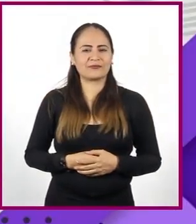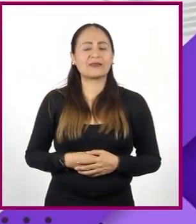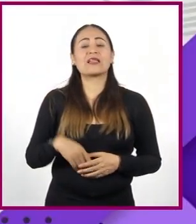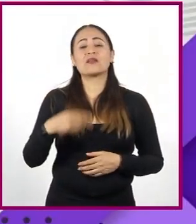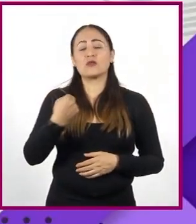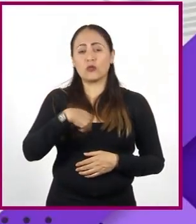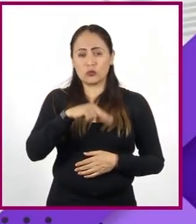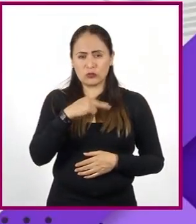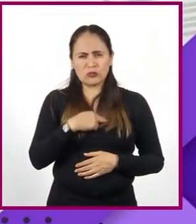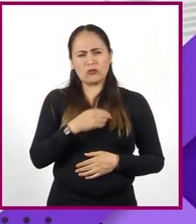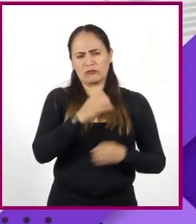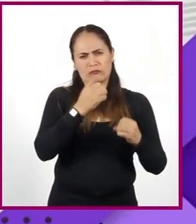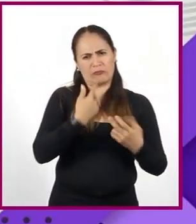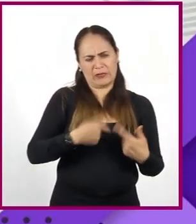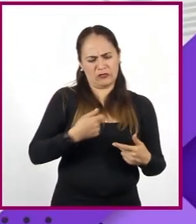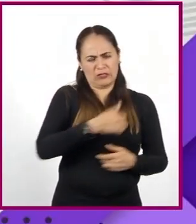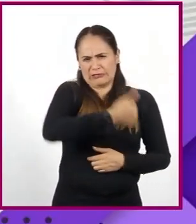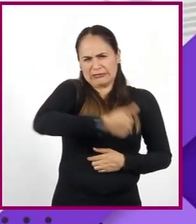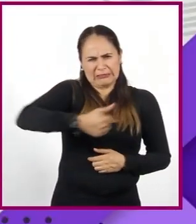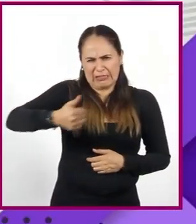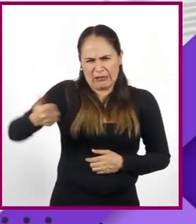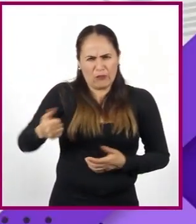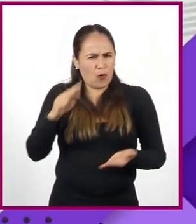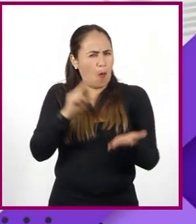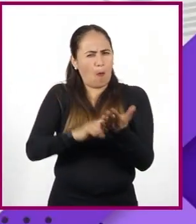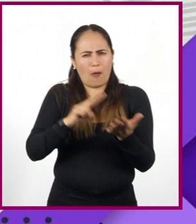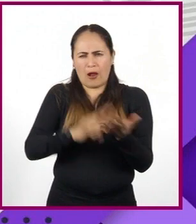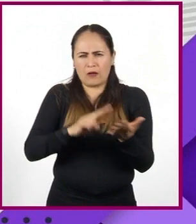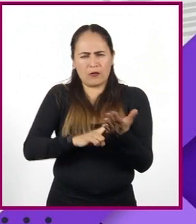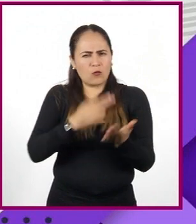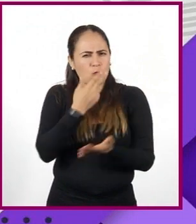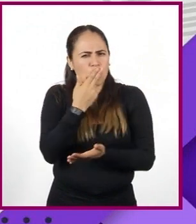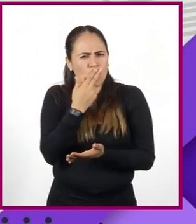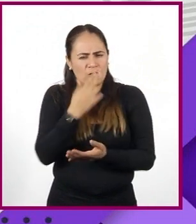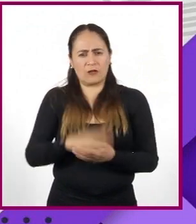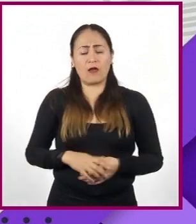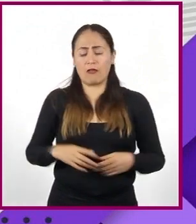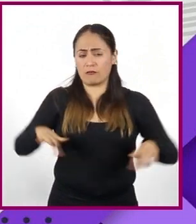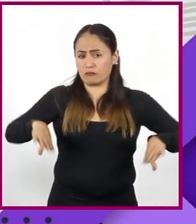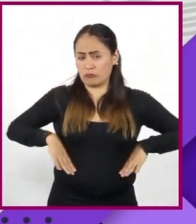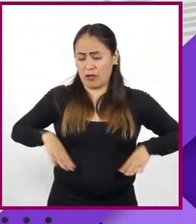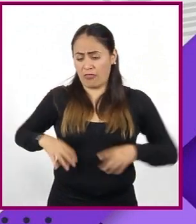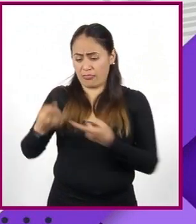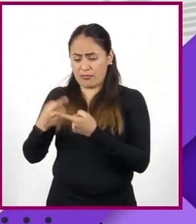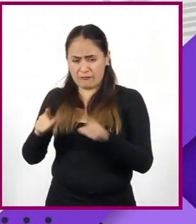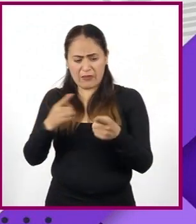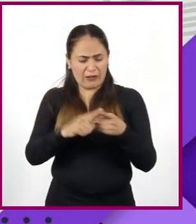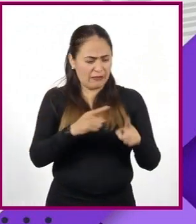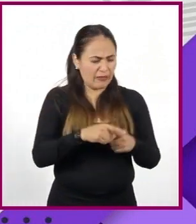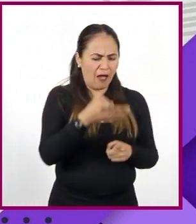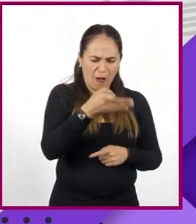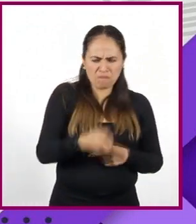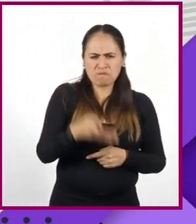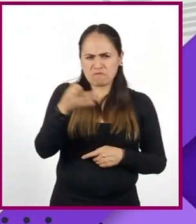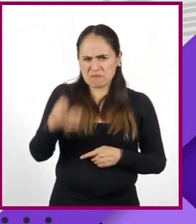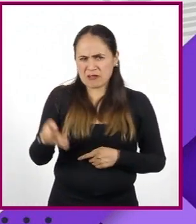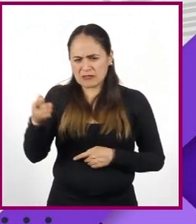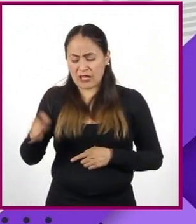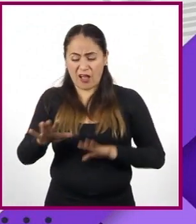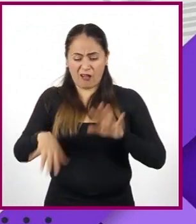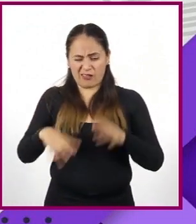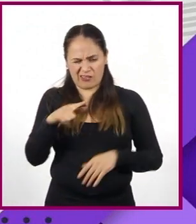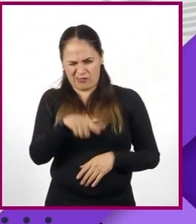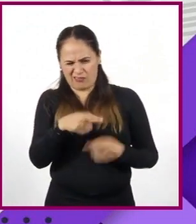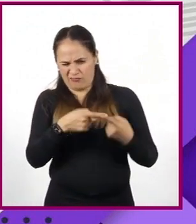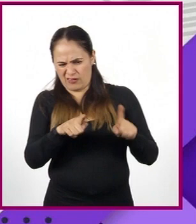asimilarnos como individuos valiosos, aceptar nuestras diferencias y no permitir que éstas nos lleven a ser víctimas de la exclusión,